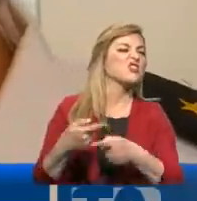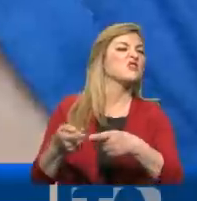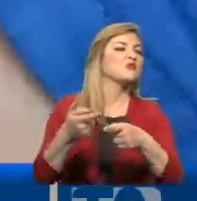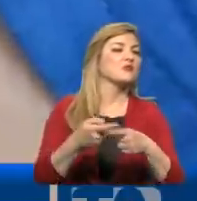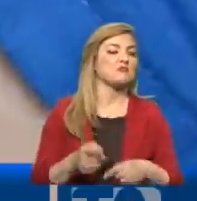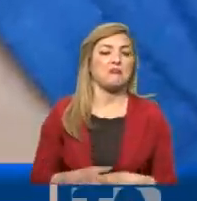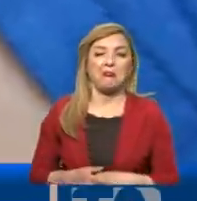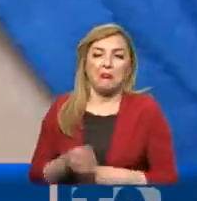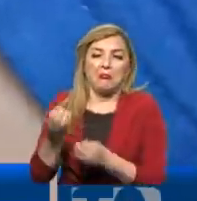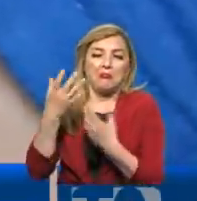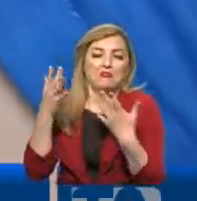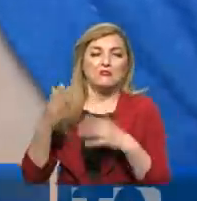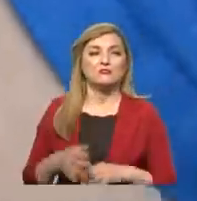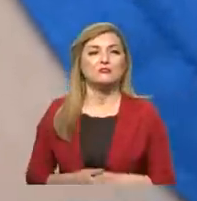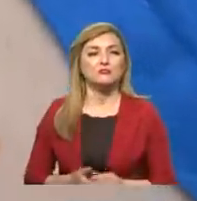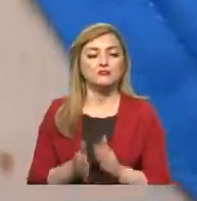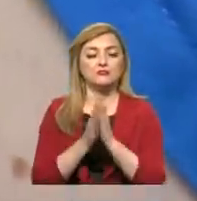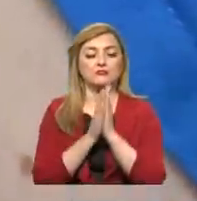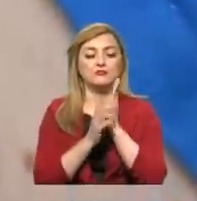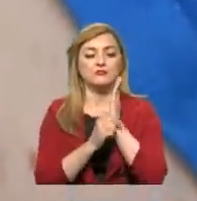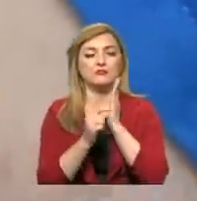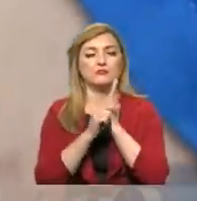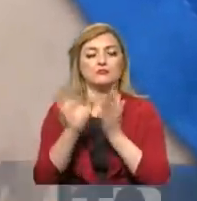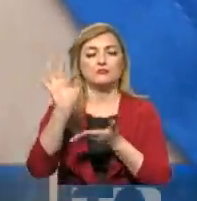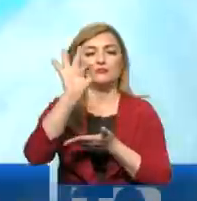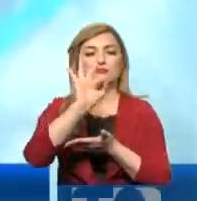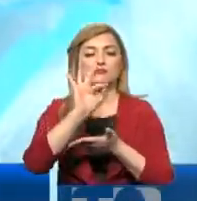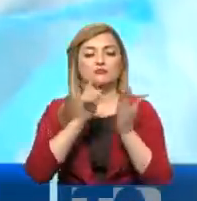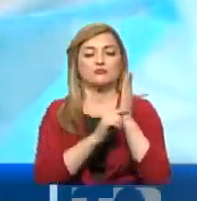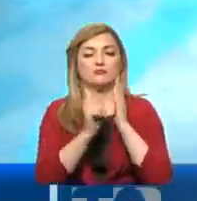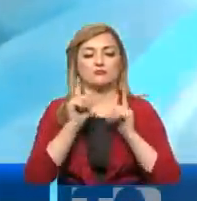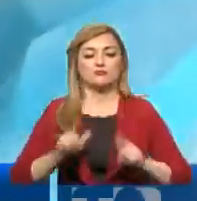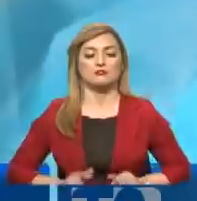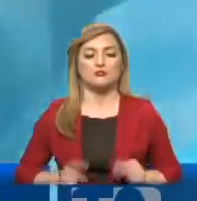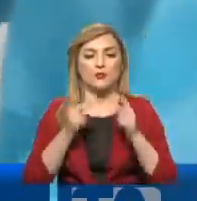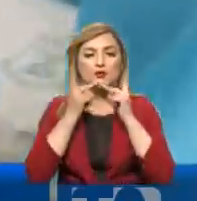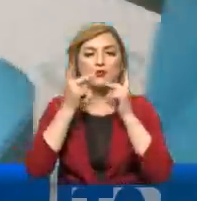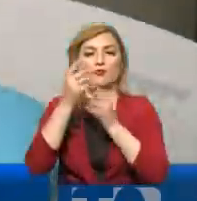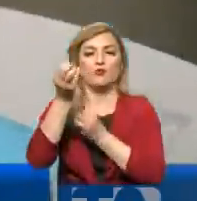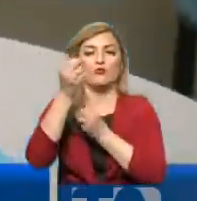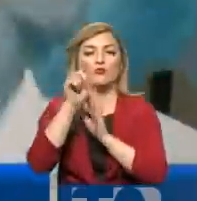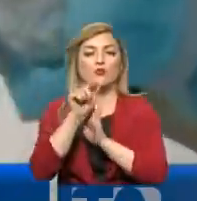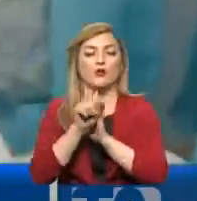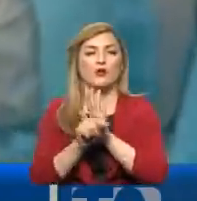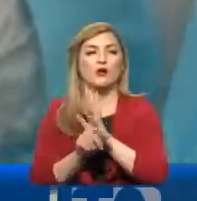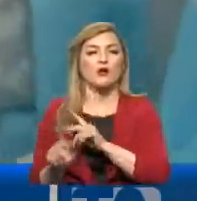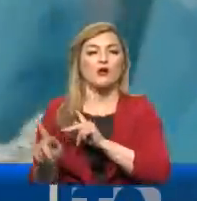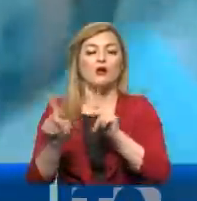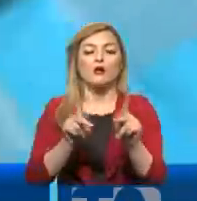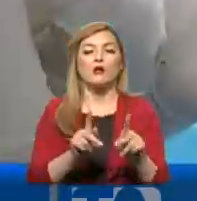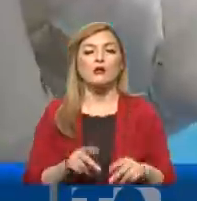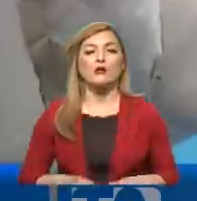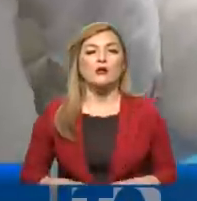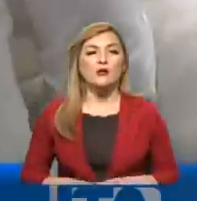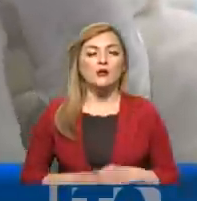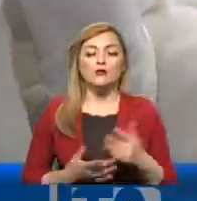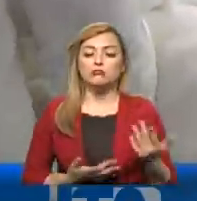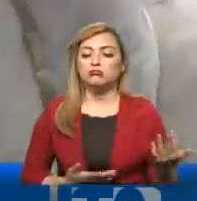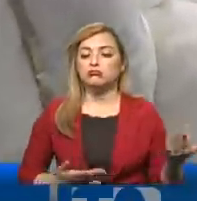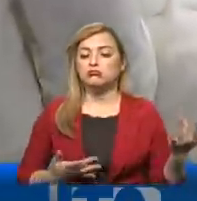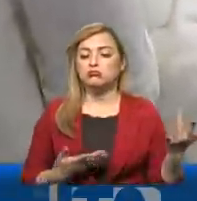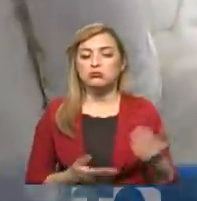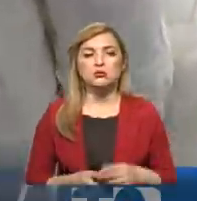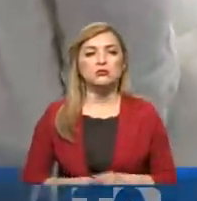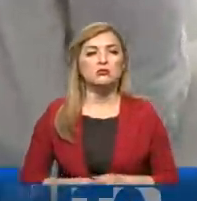Todavía no. Solicitamos una entrevista con algún vocero del Ministerio de Salud Pública para conocer los detalles del plan de vacunación. Estamos